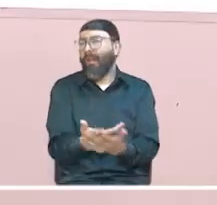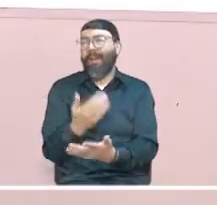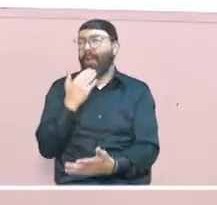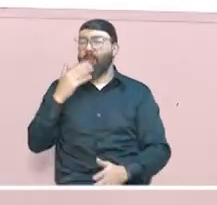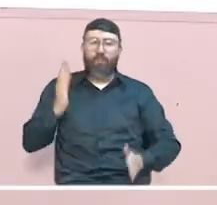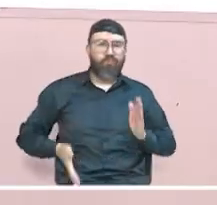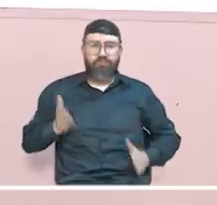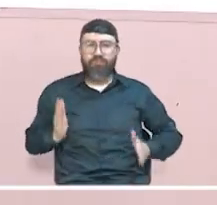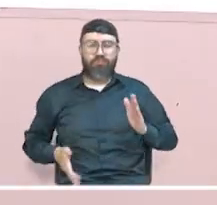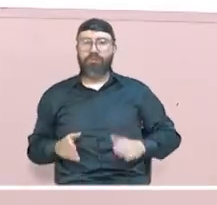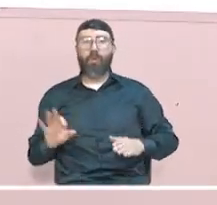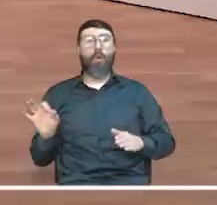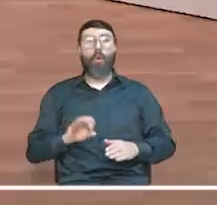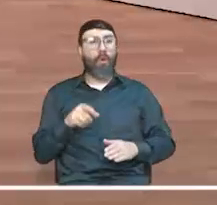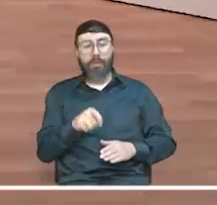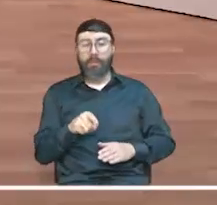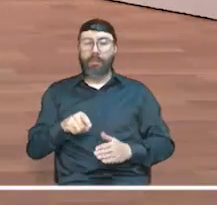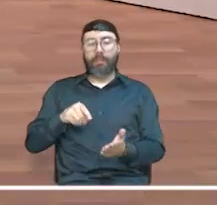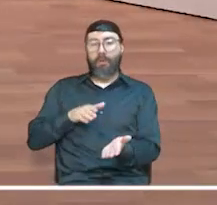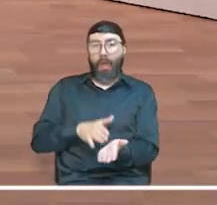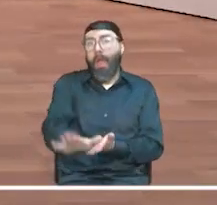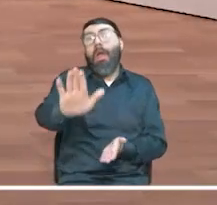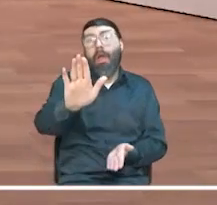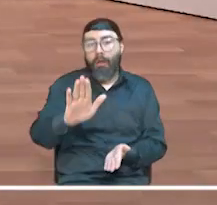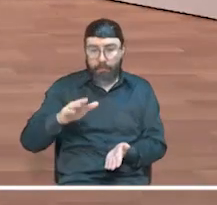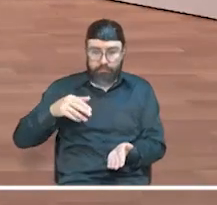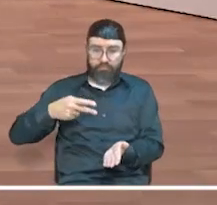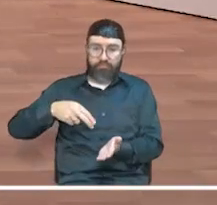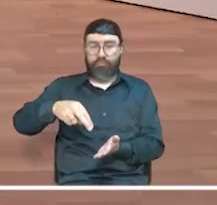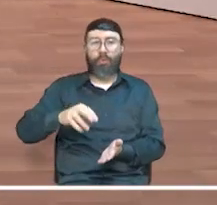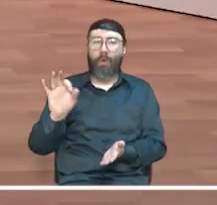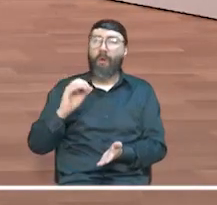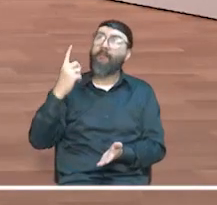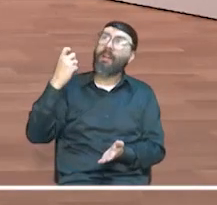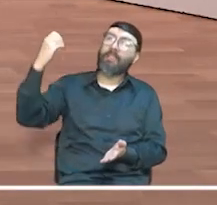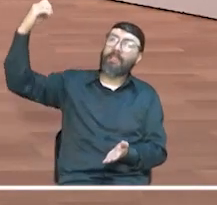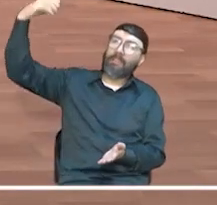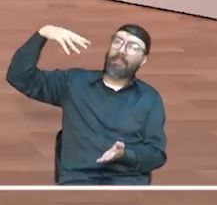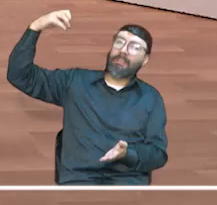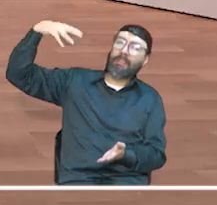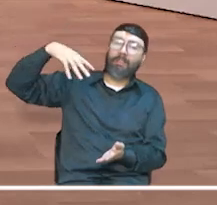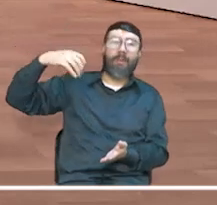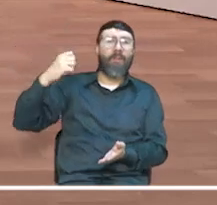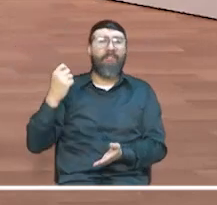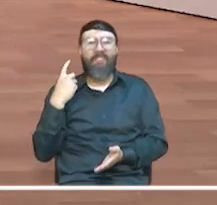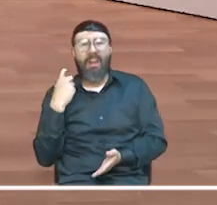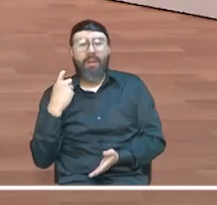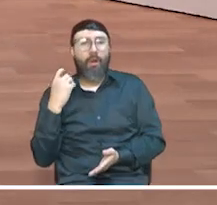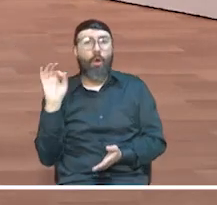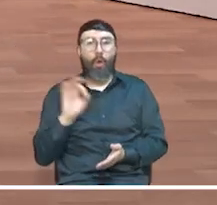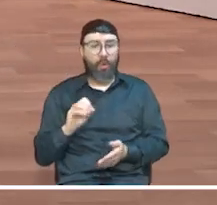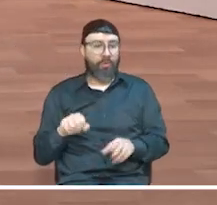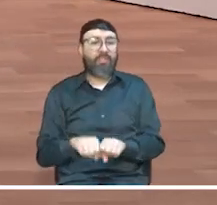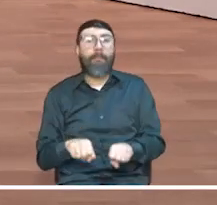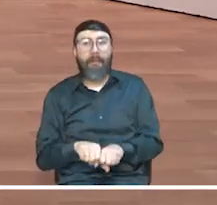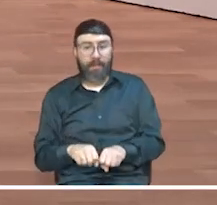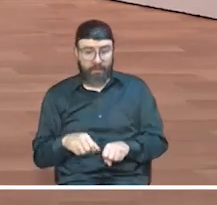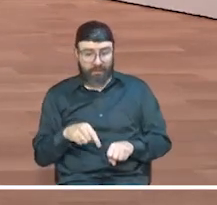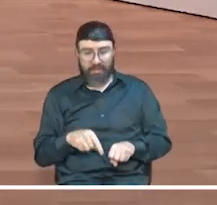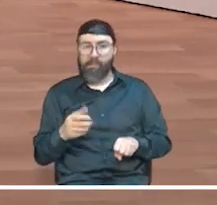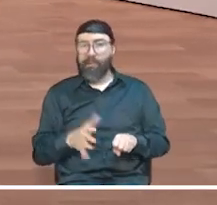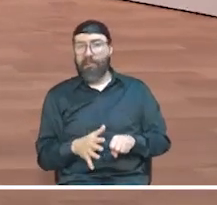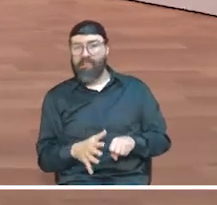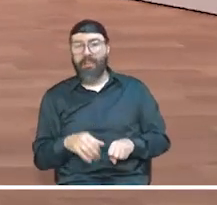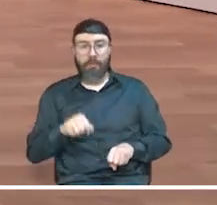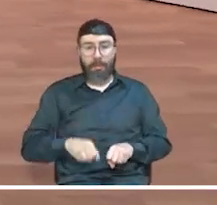digamos, las superficies lisas, la iluminación insuficiente, el mismo calzado, son factores pues que tenemos que